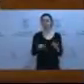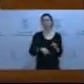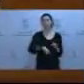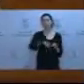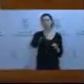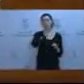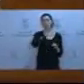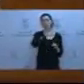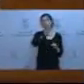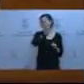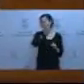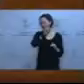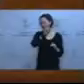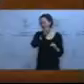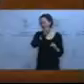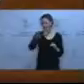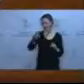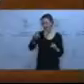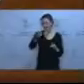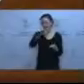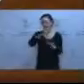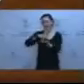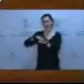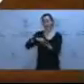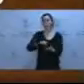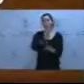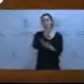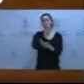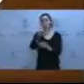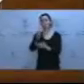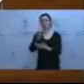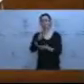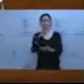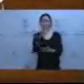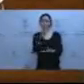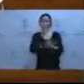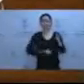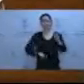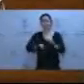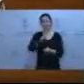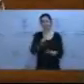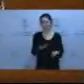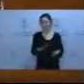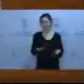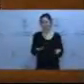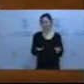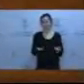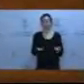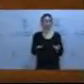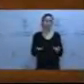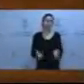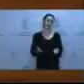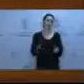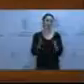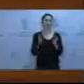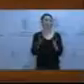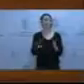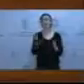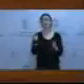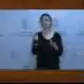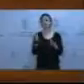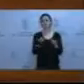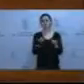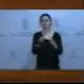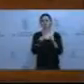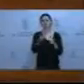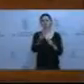centros en secundaria y en primaria que necesitan adecuación. Y, hombre, que usted nos diga, después de la sesión de control de ayer, que la